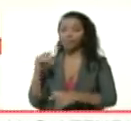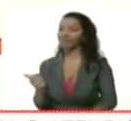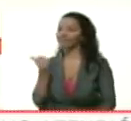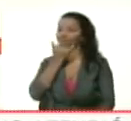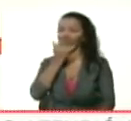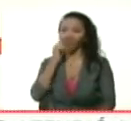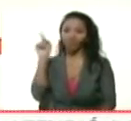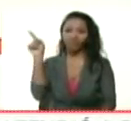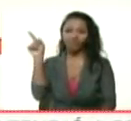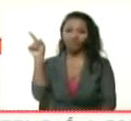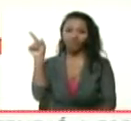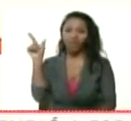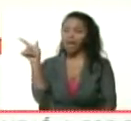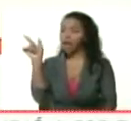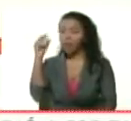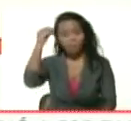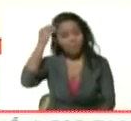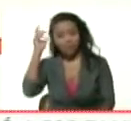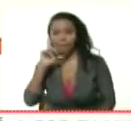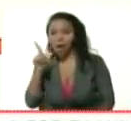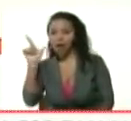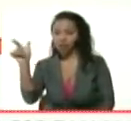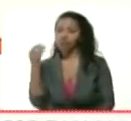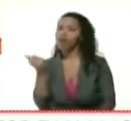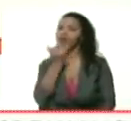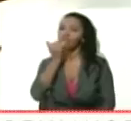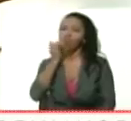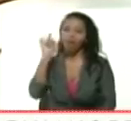equivocados, pero muy equivocados,